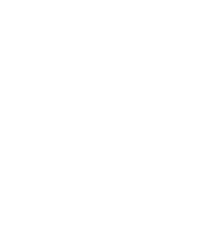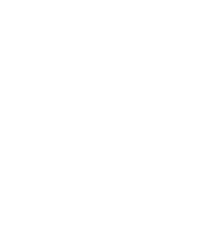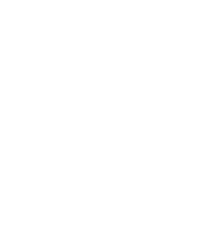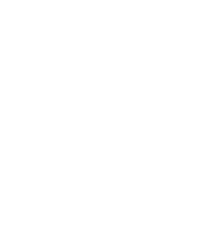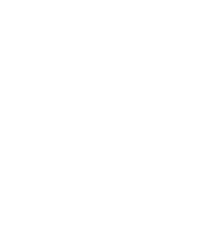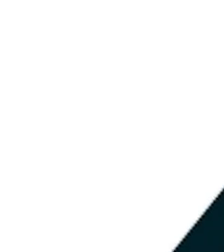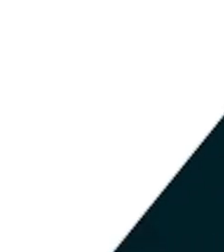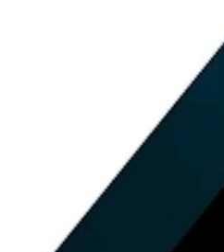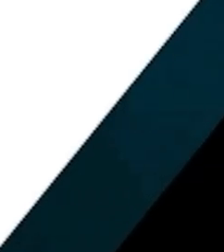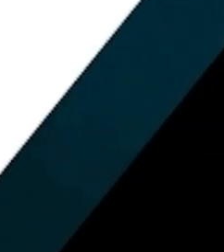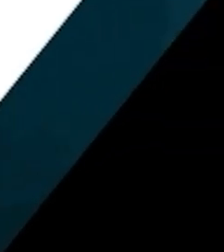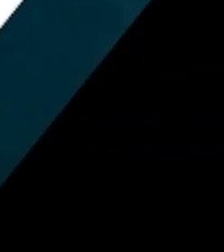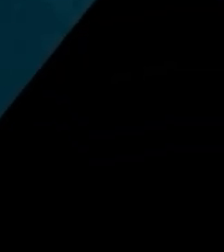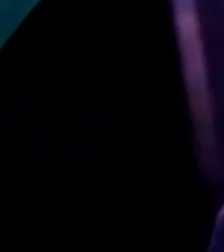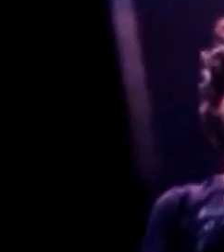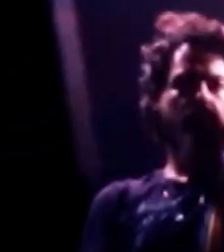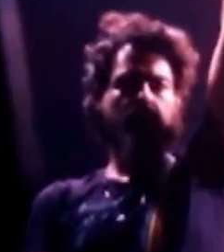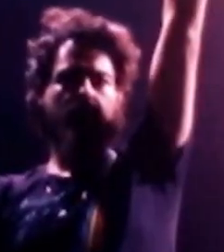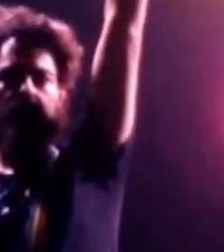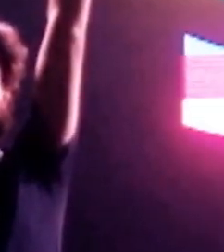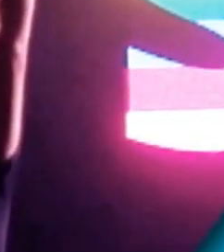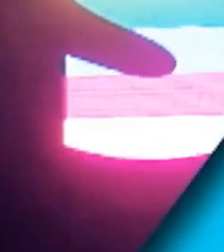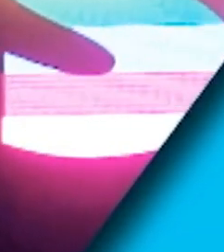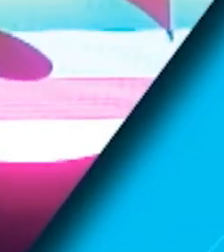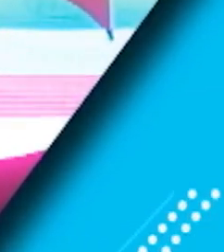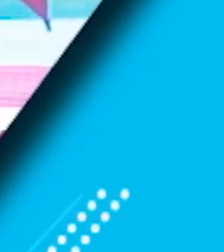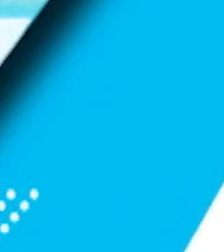Juventud presenta Agenda Cultural.